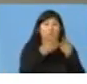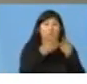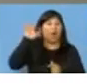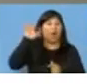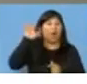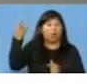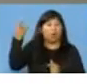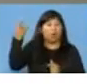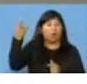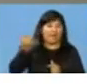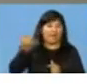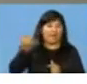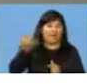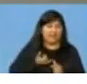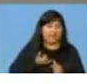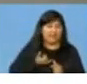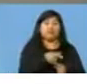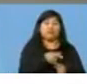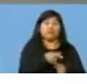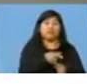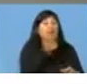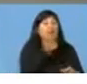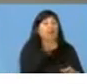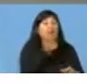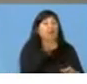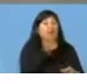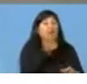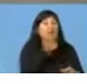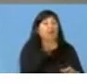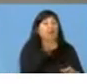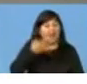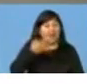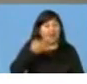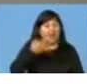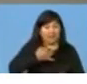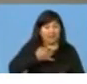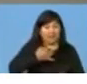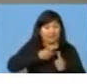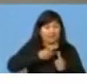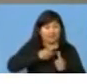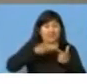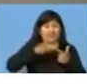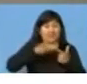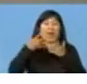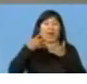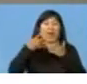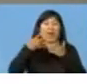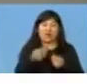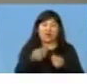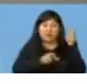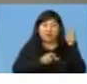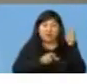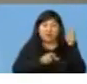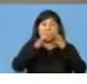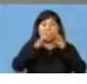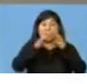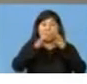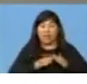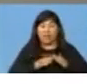con la educación de calidad, con la contribución a ciudades y comunidades sostenibles,